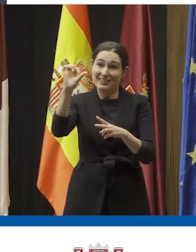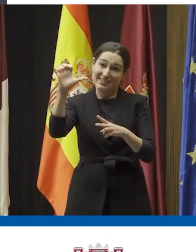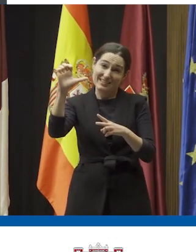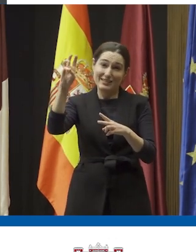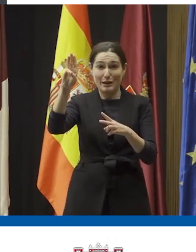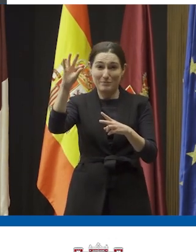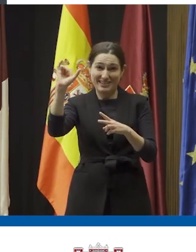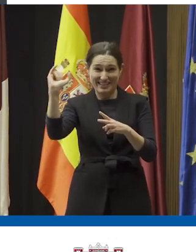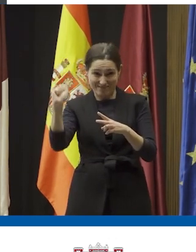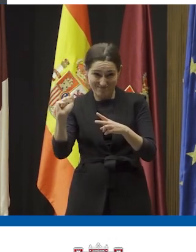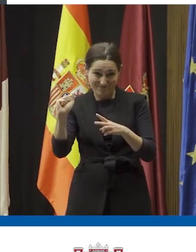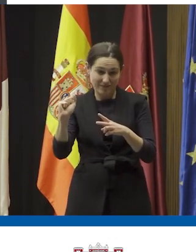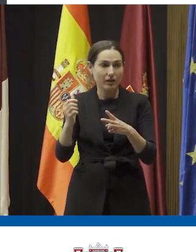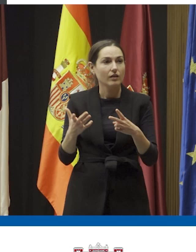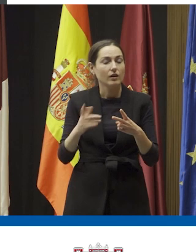imagen de